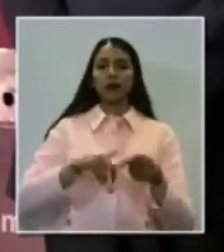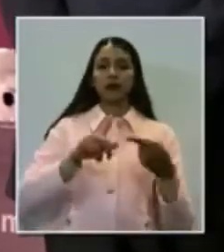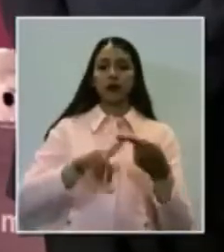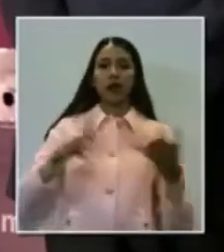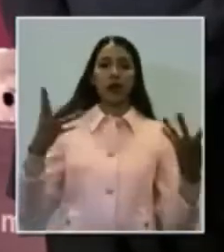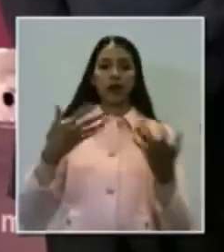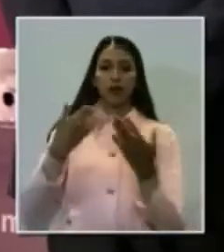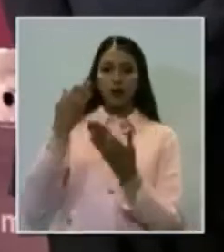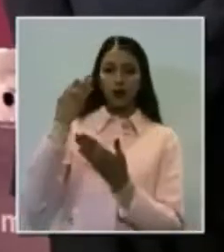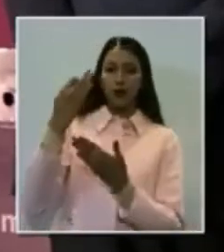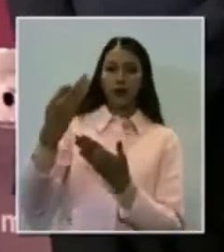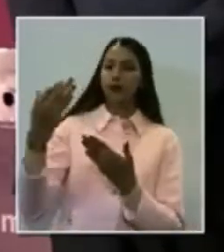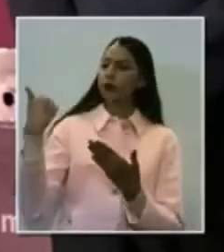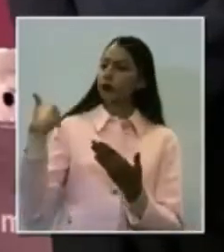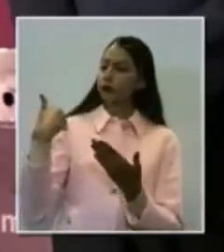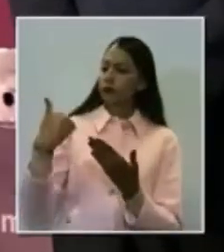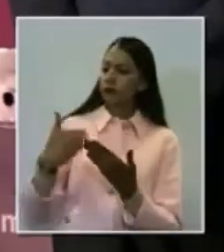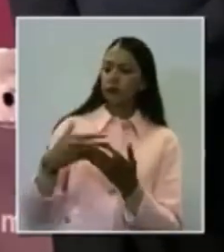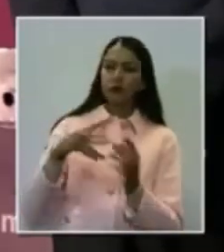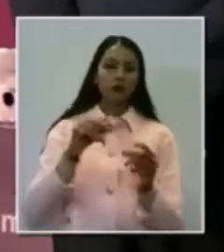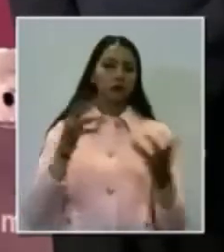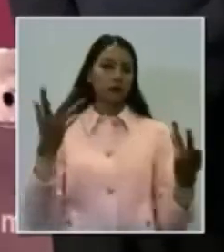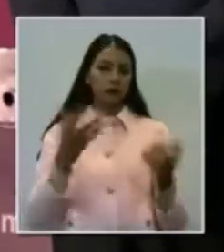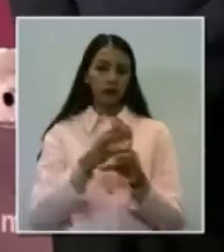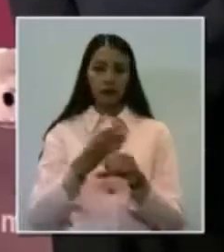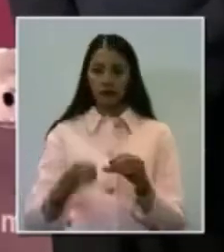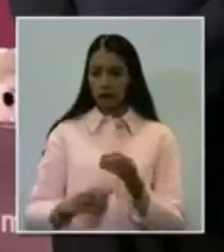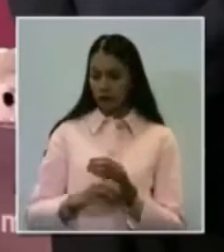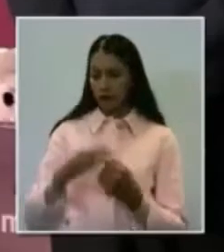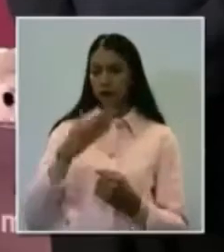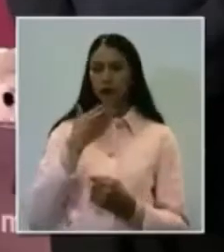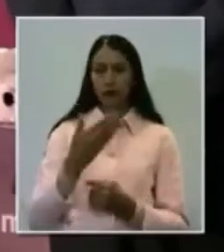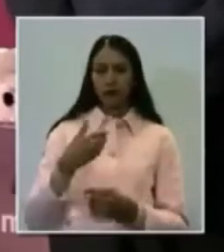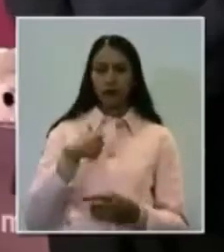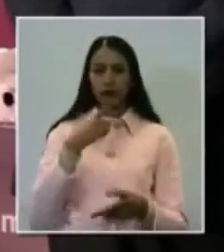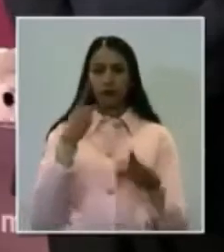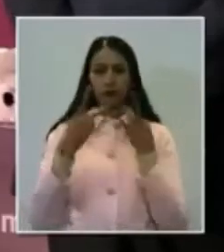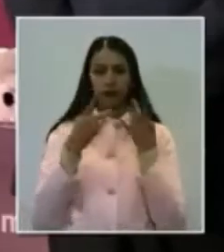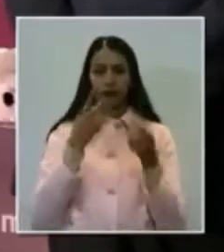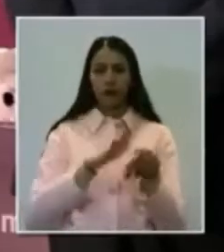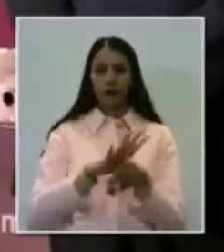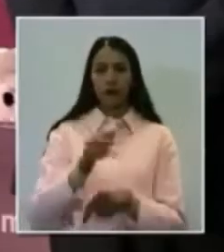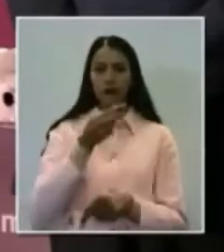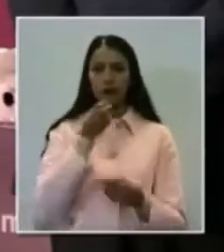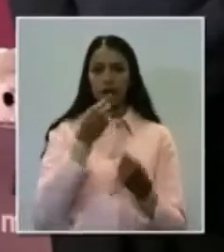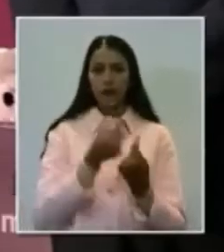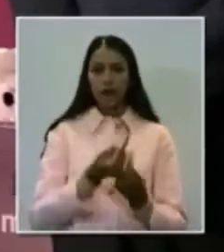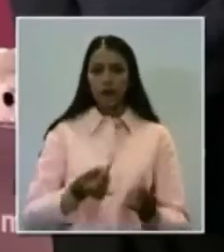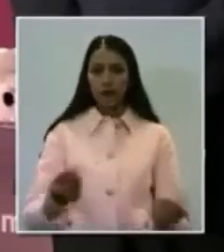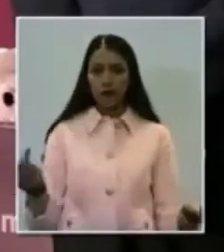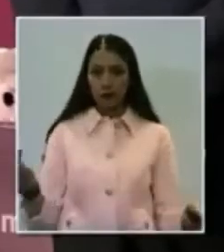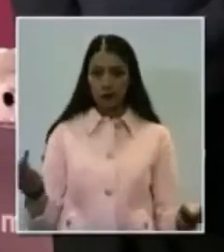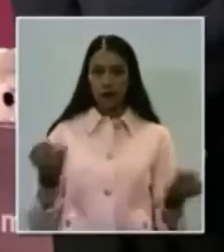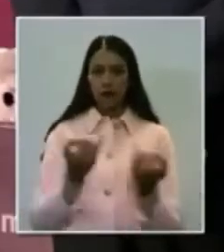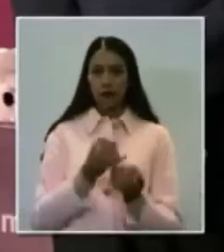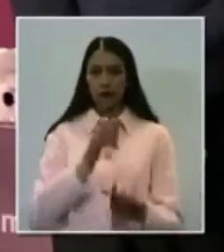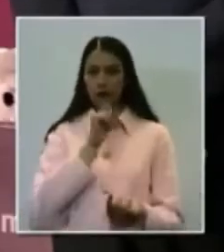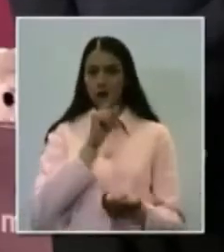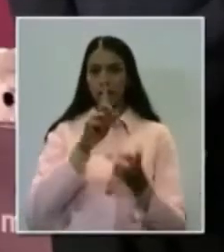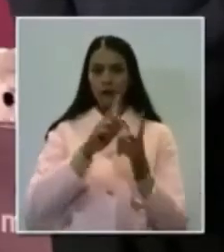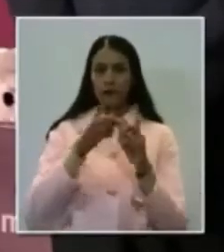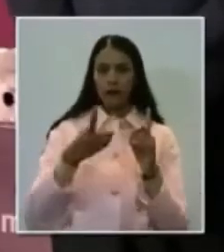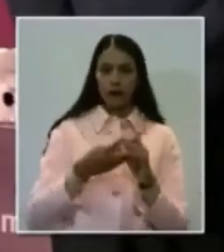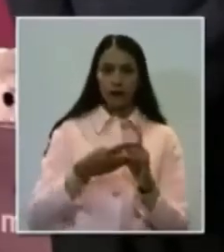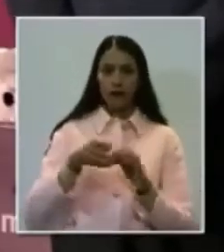hace mucho tiempo no se realizaban las cosas como tiene que ser, y estoy hablando de los niños y de las niñas, así como de dignificar